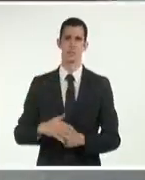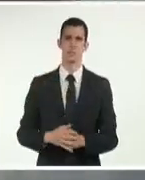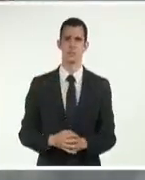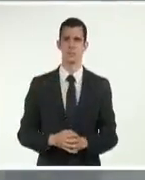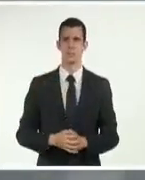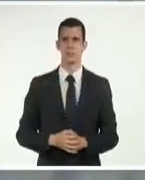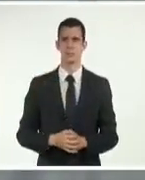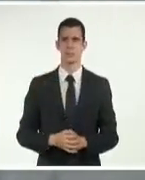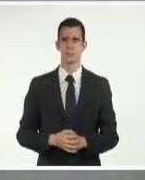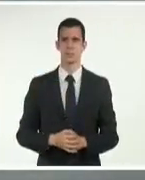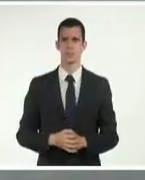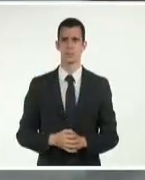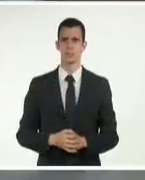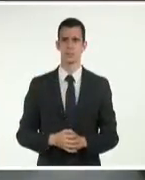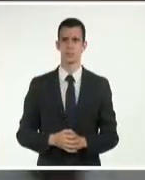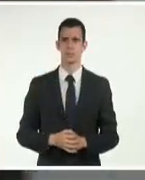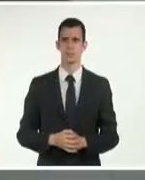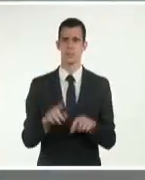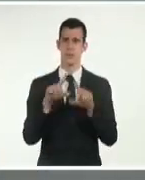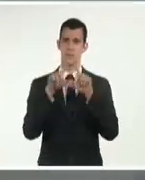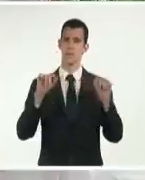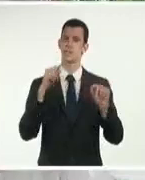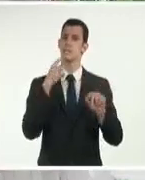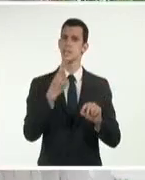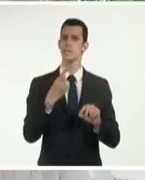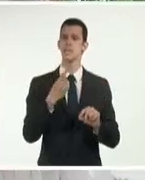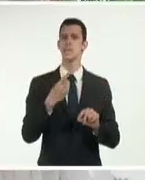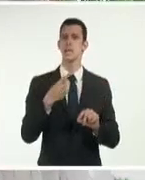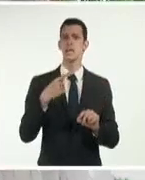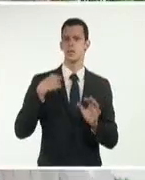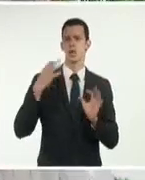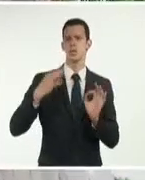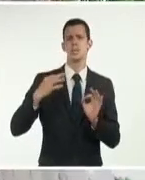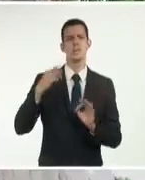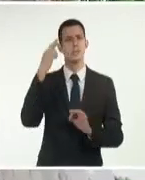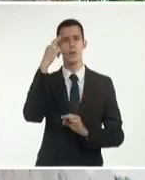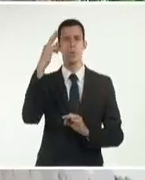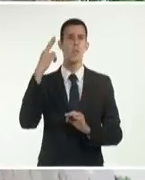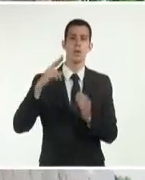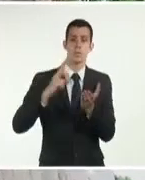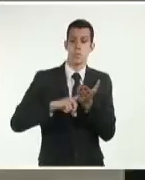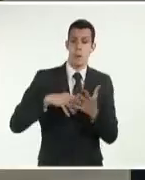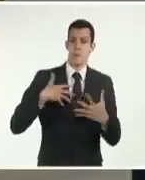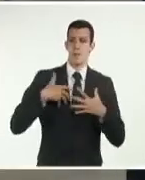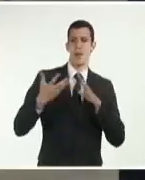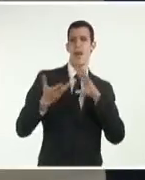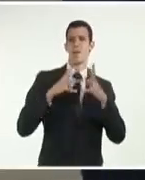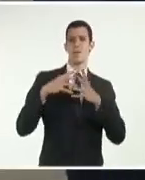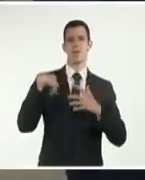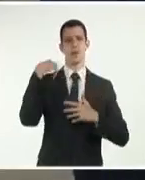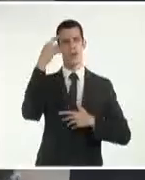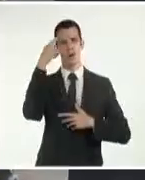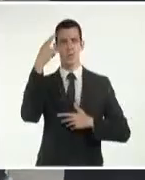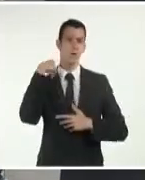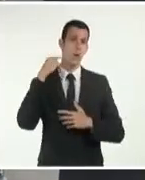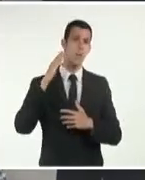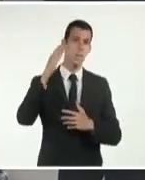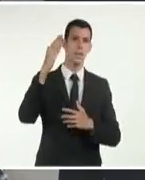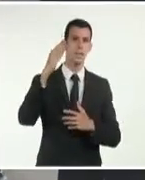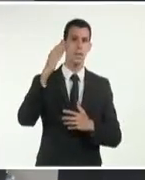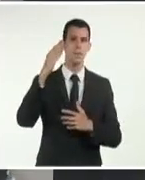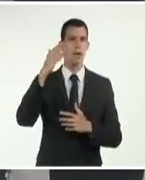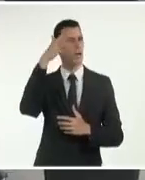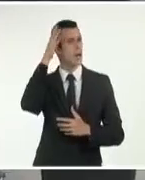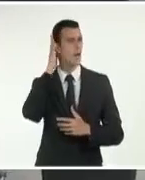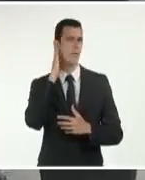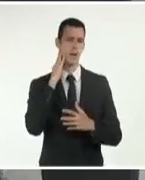grata, llevaré, padre profundo, tu cabellera de plata. Unas líneas descubren entonces el respeto, no solo para estos